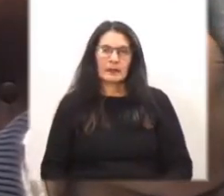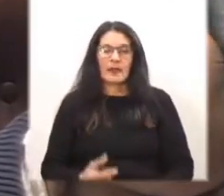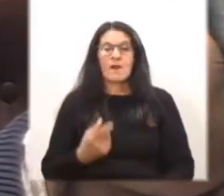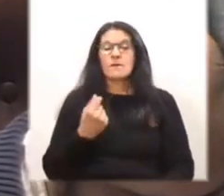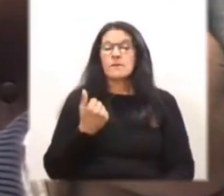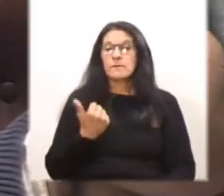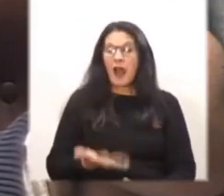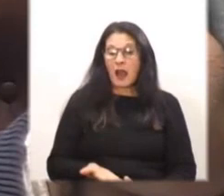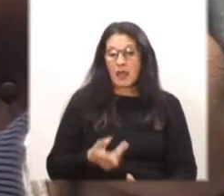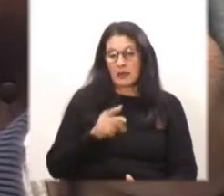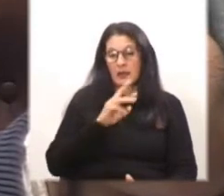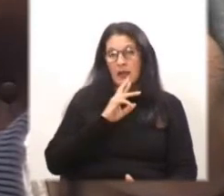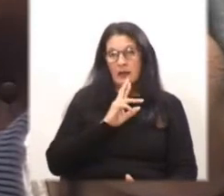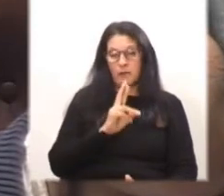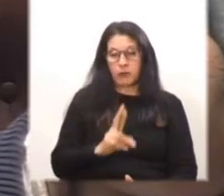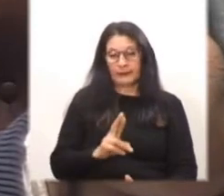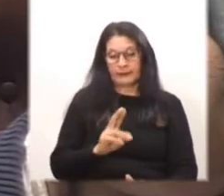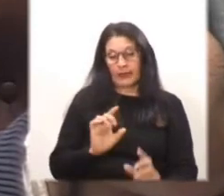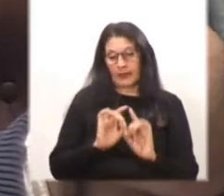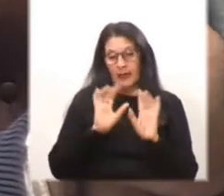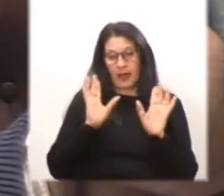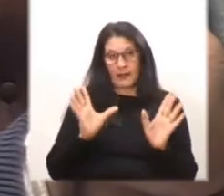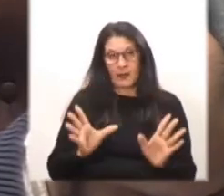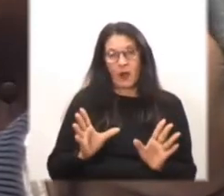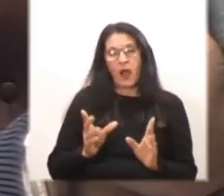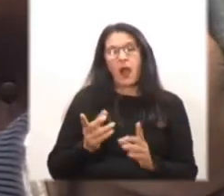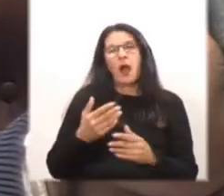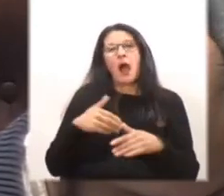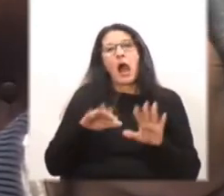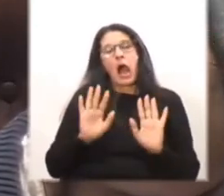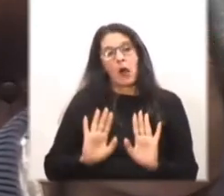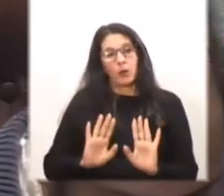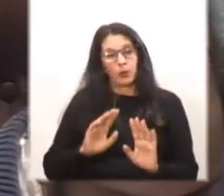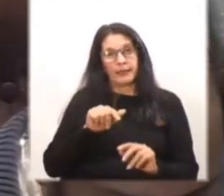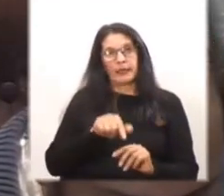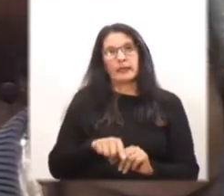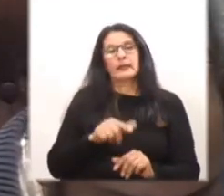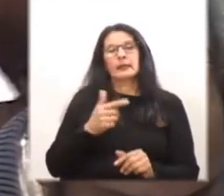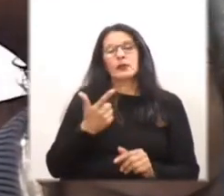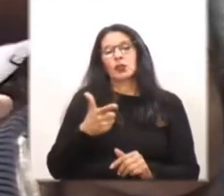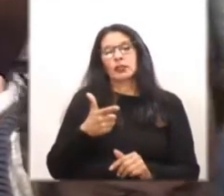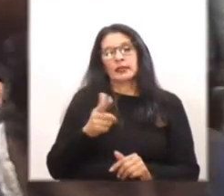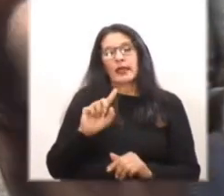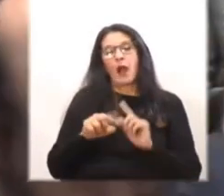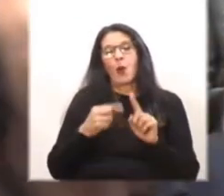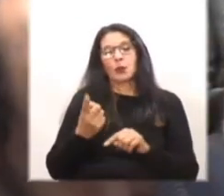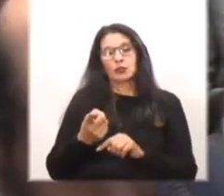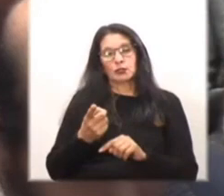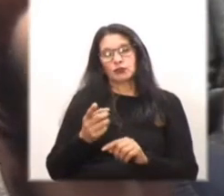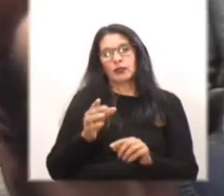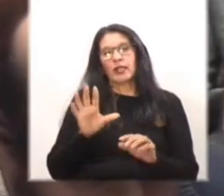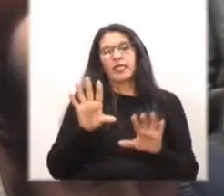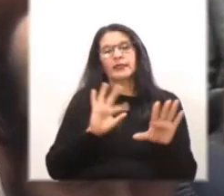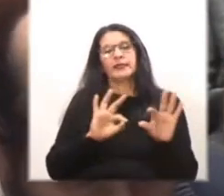Valoramos la respuesta claramente, aunque naturalmente careció de otros detalles esperados.